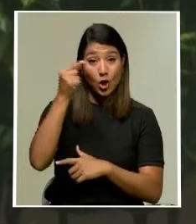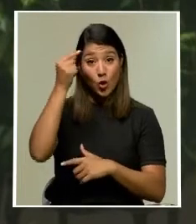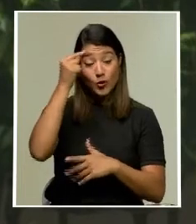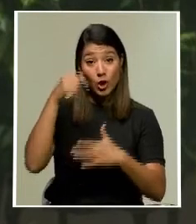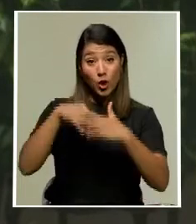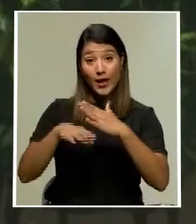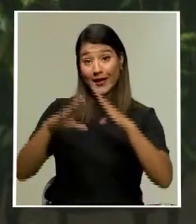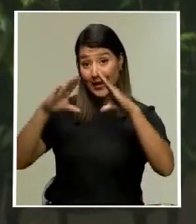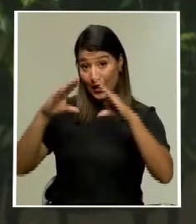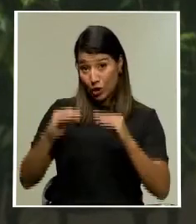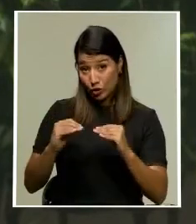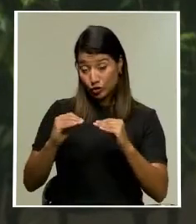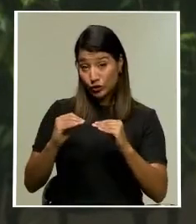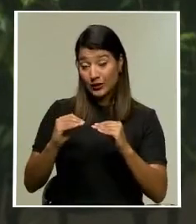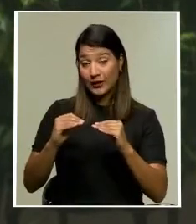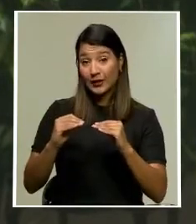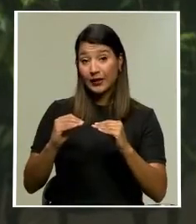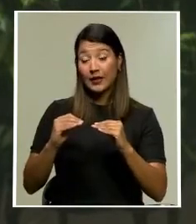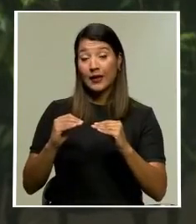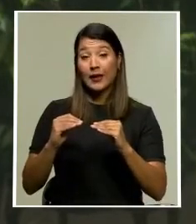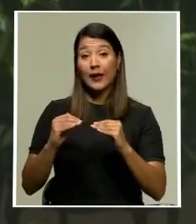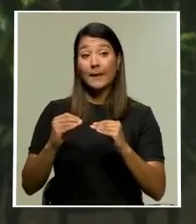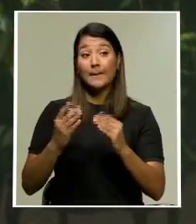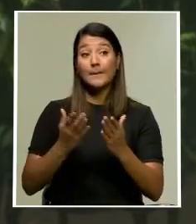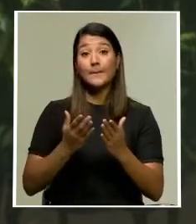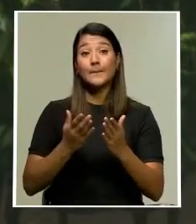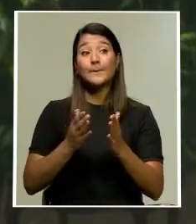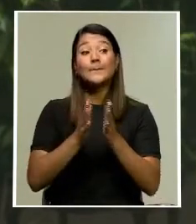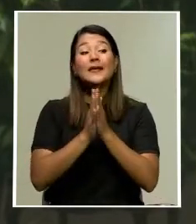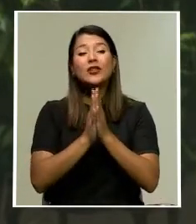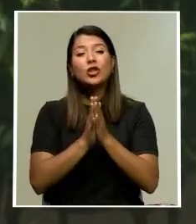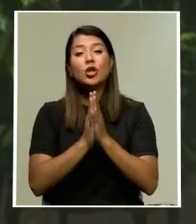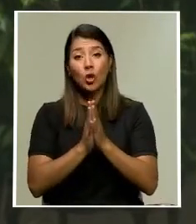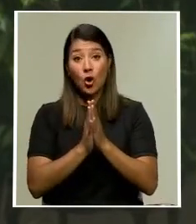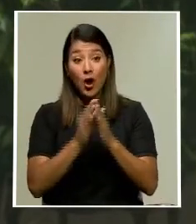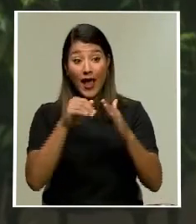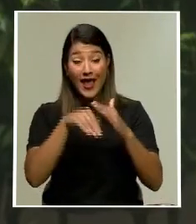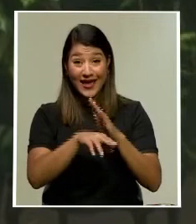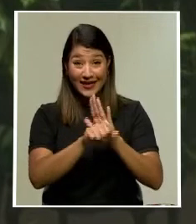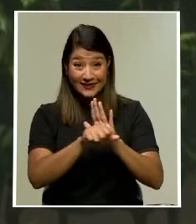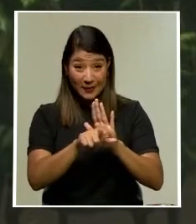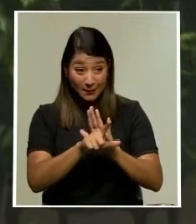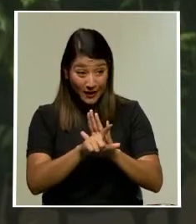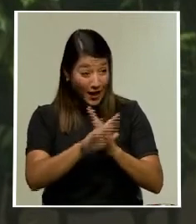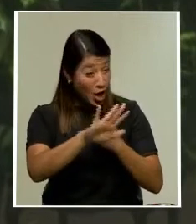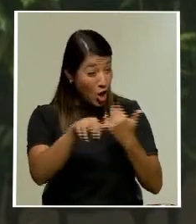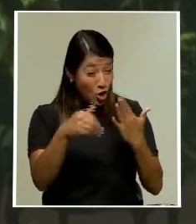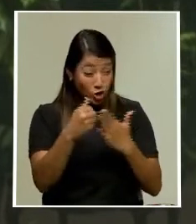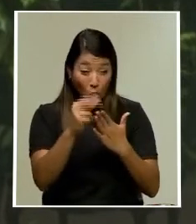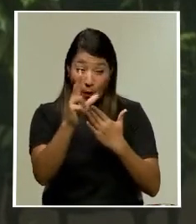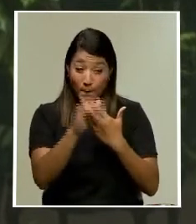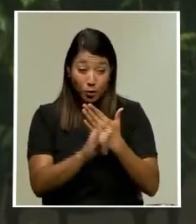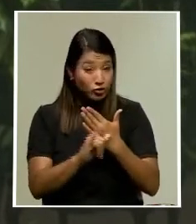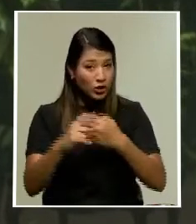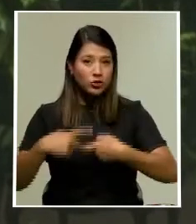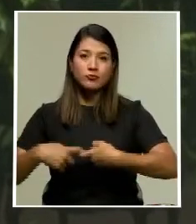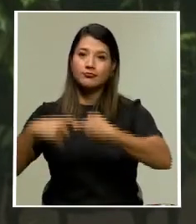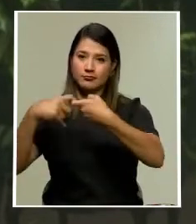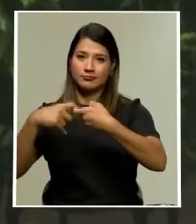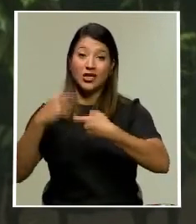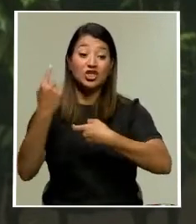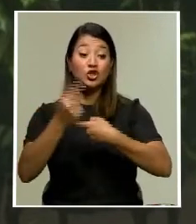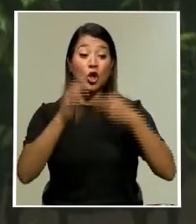la noche presentó pues lo que es el retiro de todos los demás proyectos que se estaban estudiando acá en la Asamblea